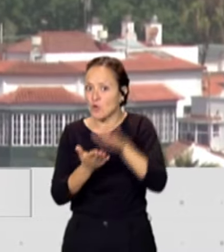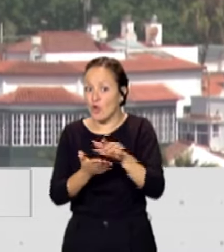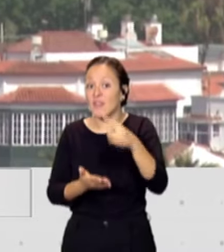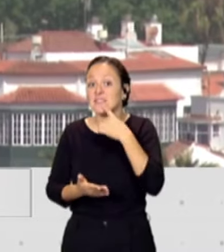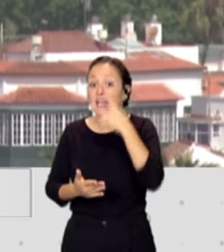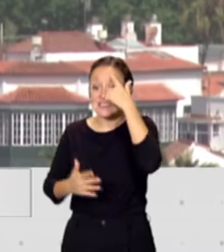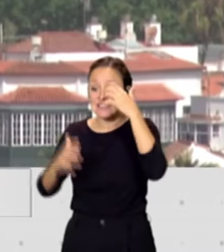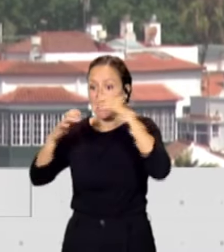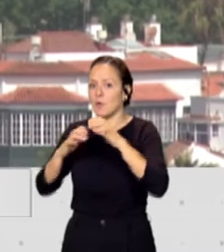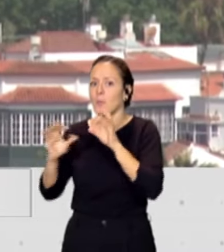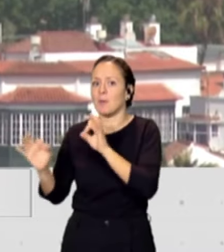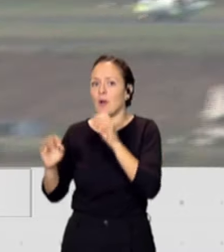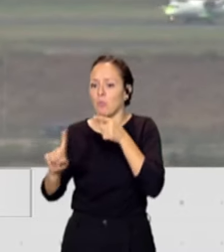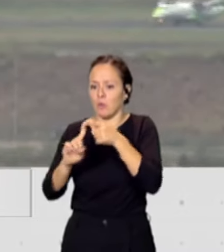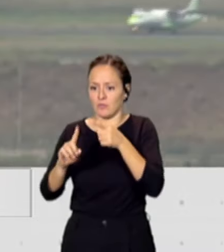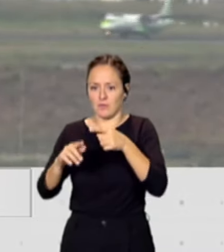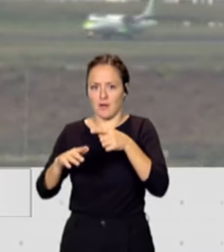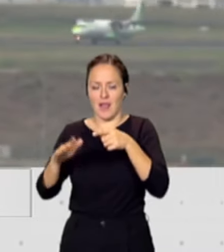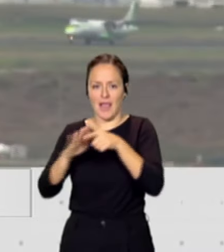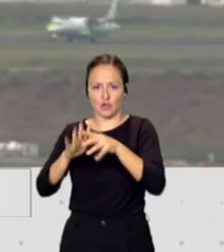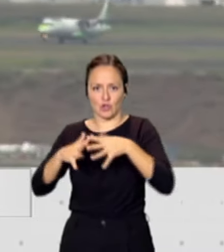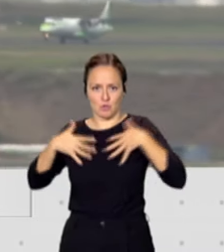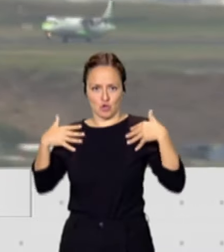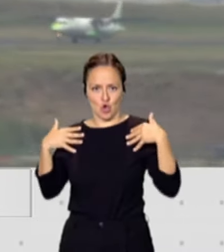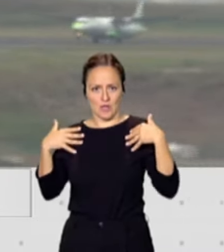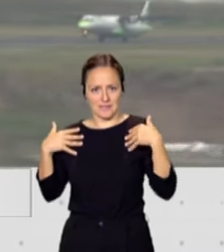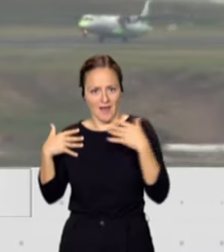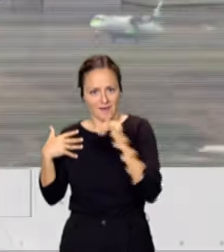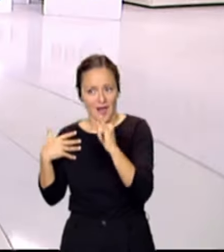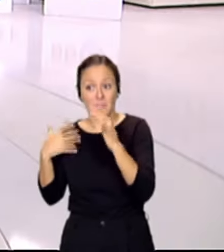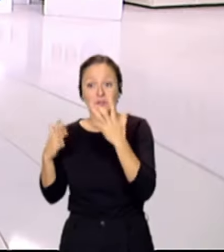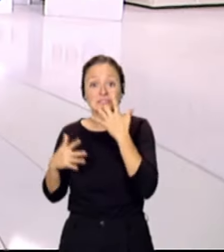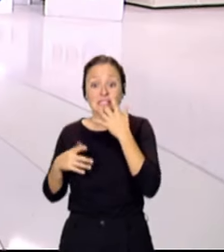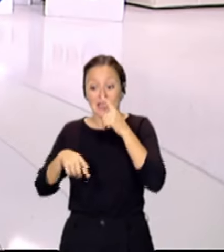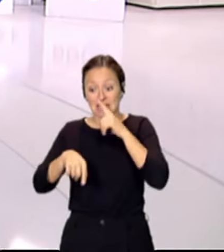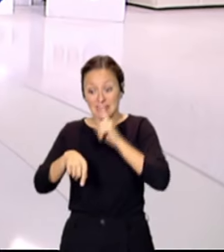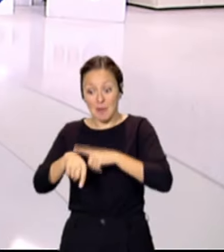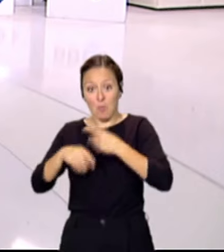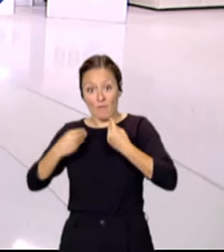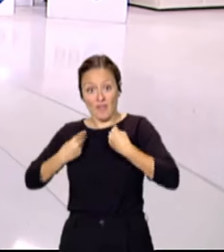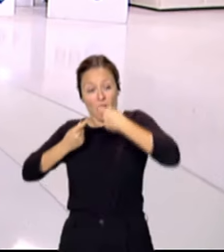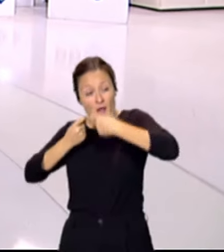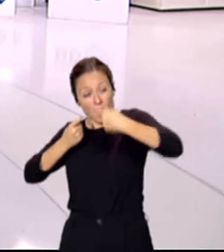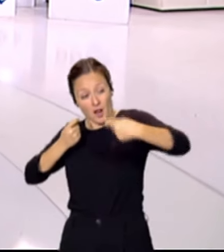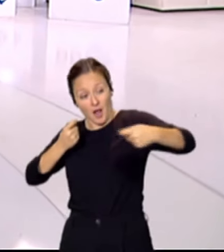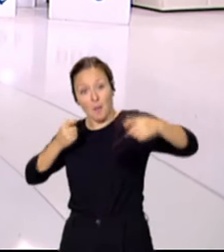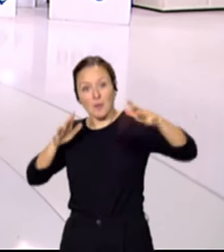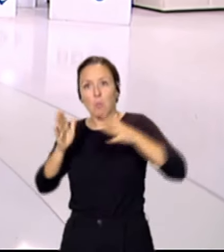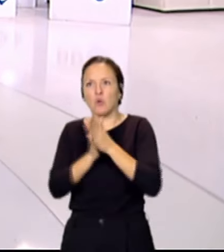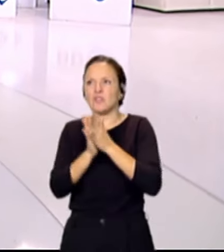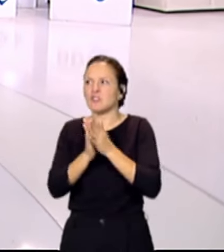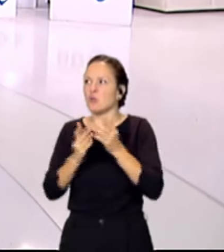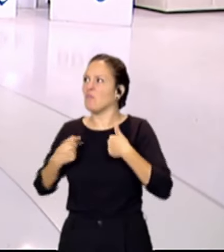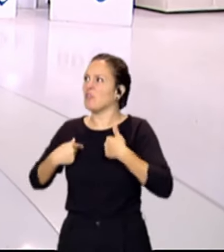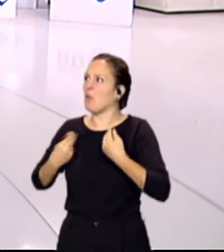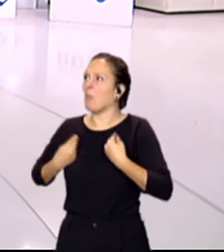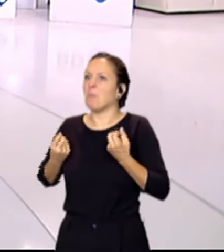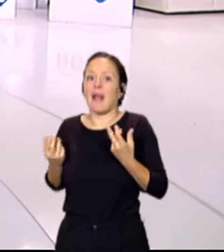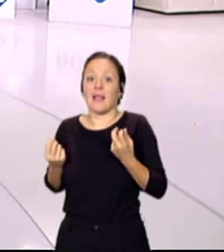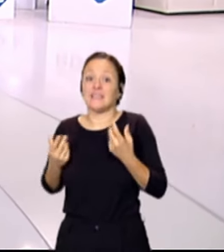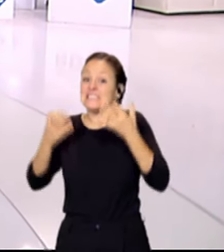gestionar las emociones una persona que tenga una larga esperanza de vida pero que no tenga motivación para saber por qué está viviendo seguramente